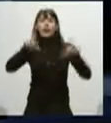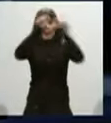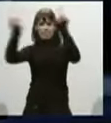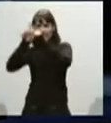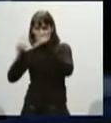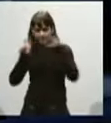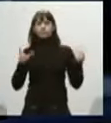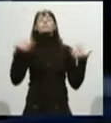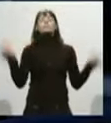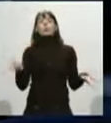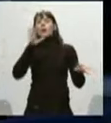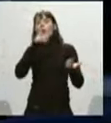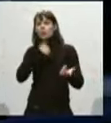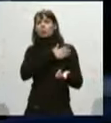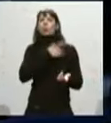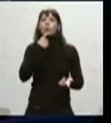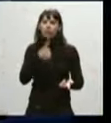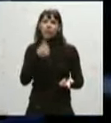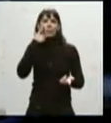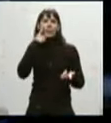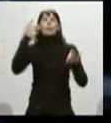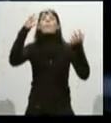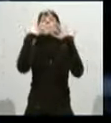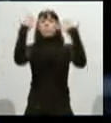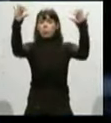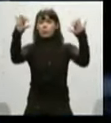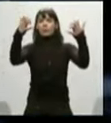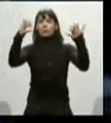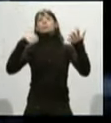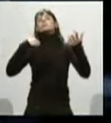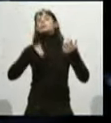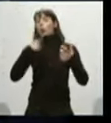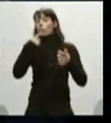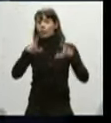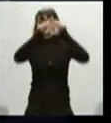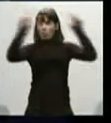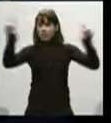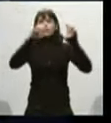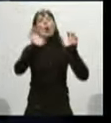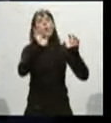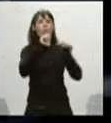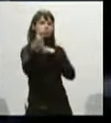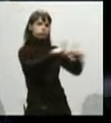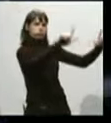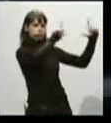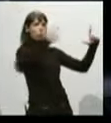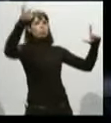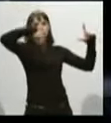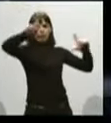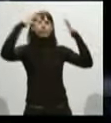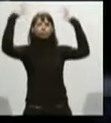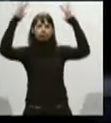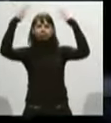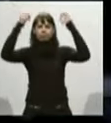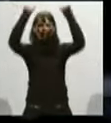Por eso, yo también pido la complicidad del público para que una vez les nombremos y aparezcan sus logos en pantalla, ustedes le correspondan, ya